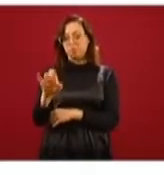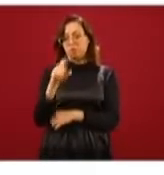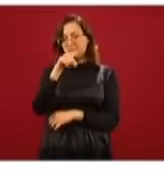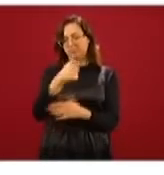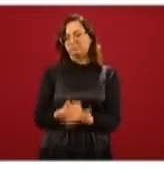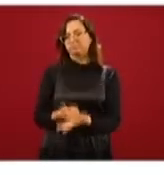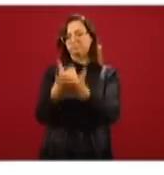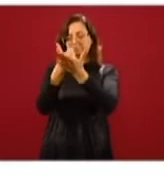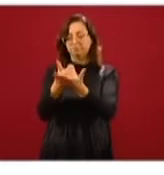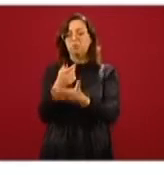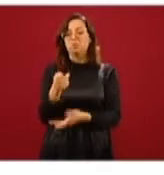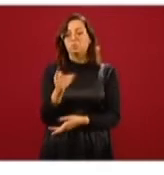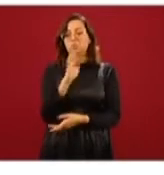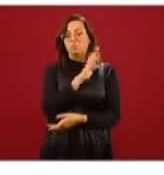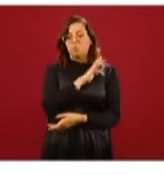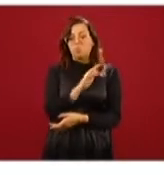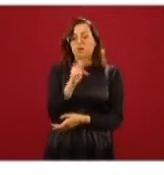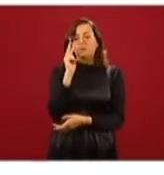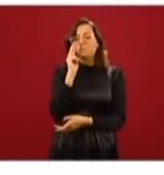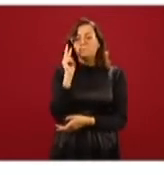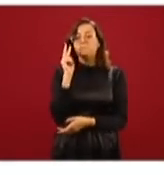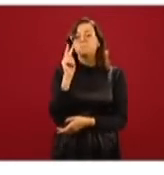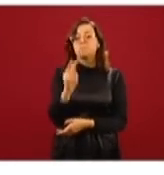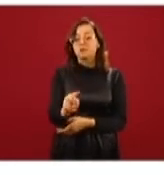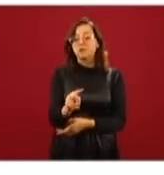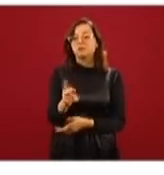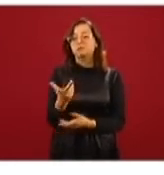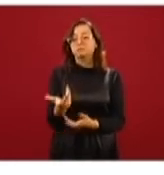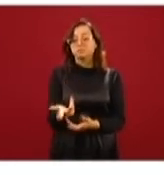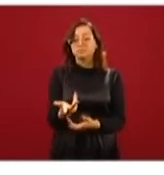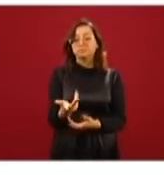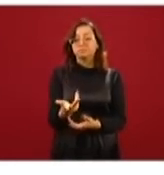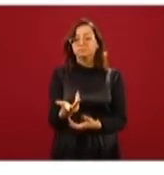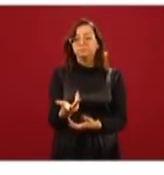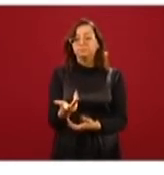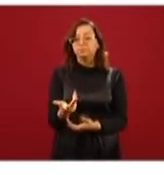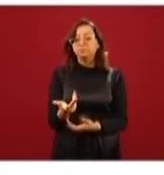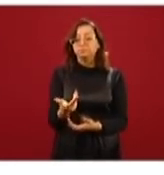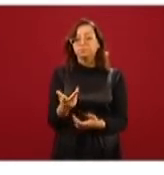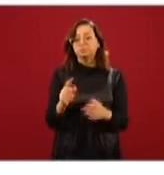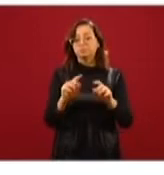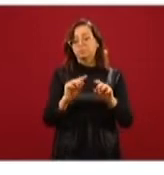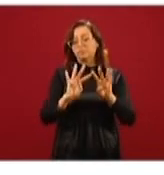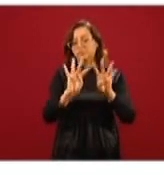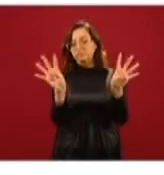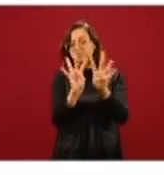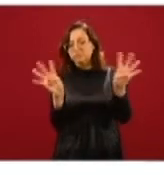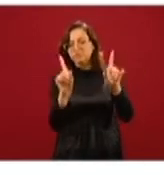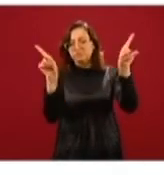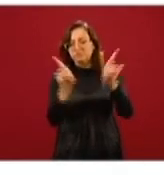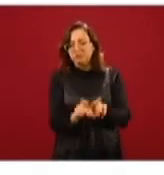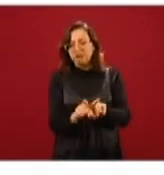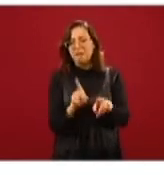Y aquí aparecen algunos conceptos muy importantes, como son estos que ven ustedes aquí. Estos abanicos o triángulos son triángulos